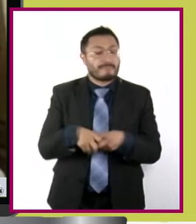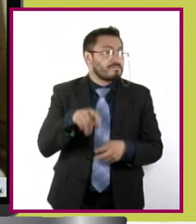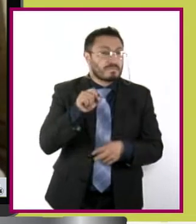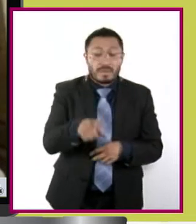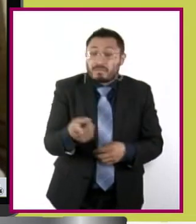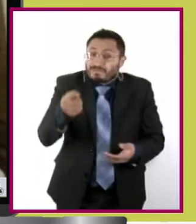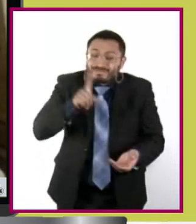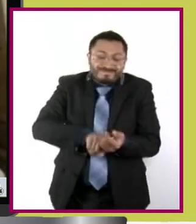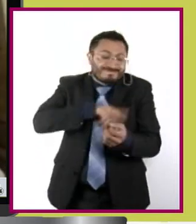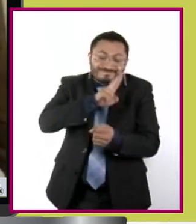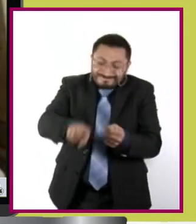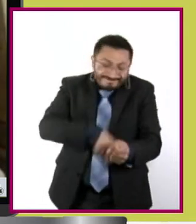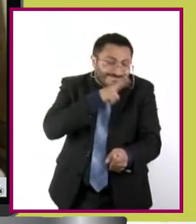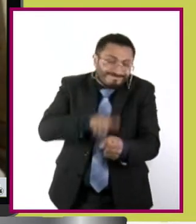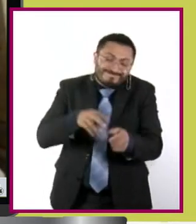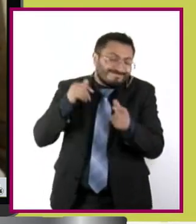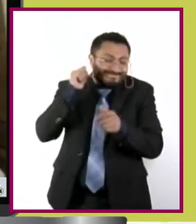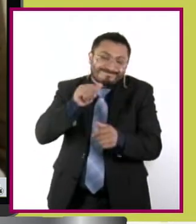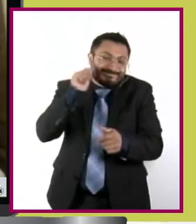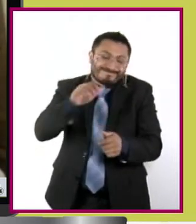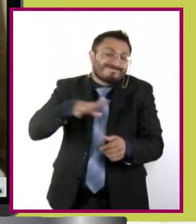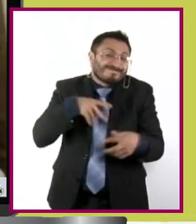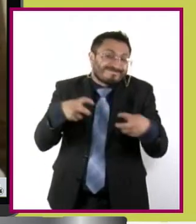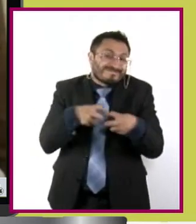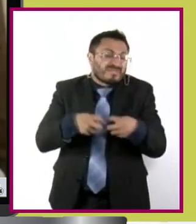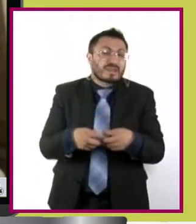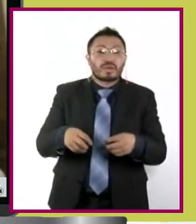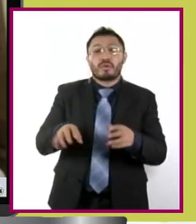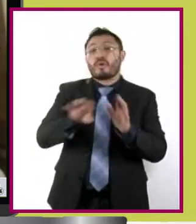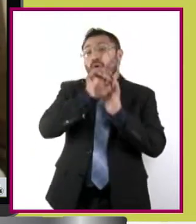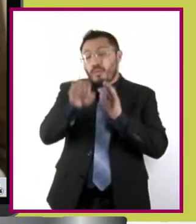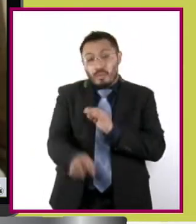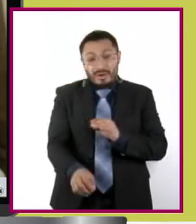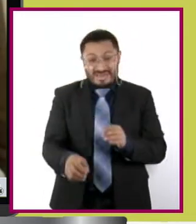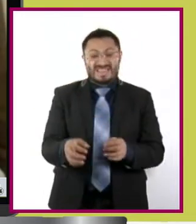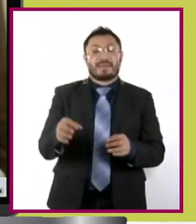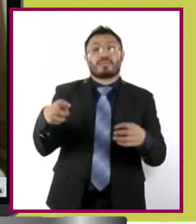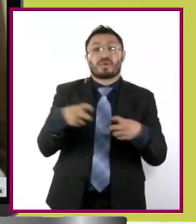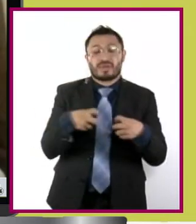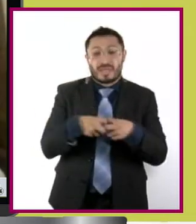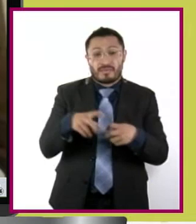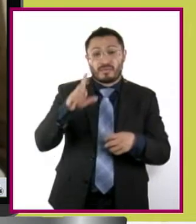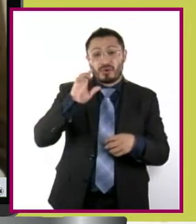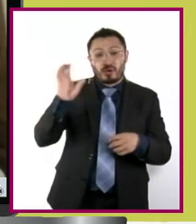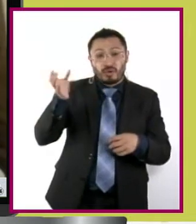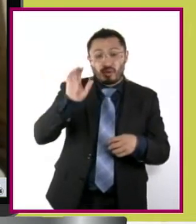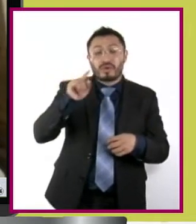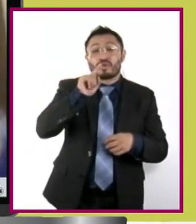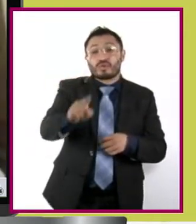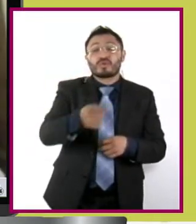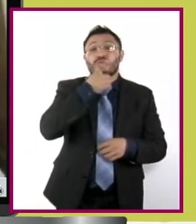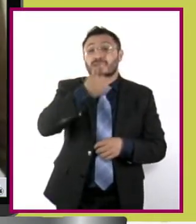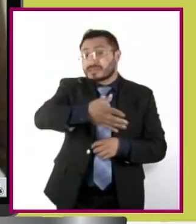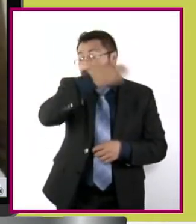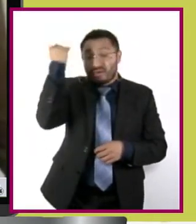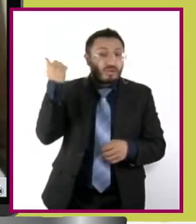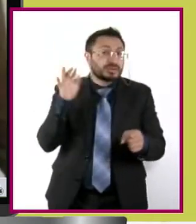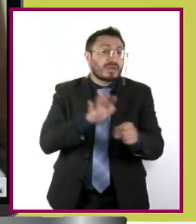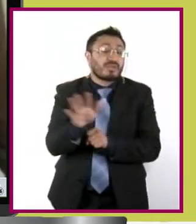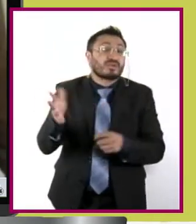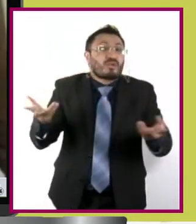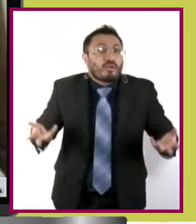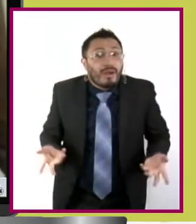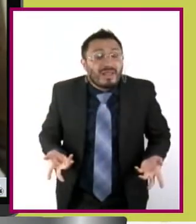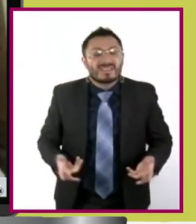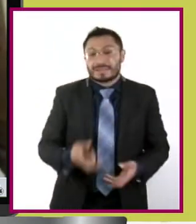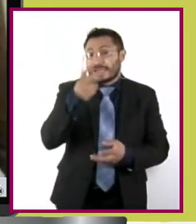ahí. Una fuente de nerviosismo o de miedo al hablar es cuando no sabemos qué decir. Para ello